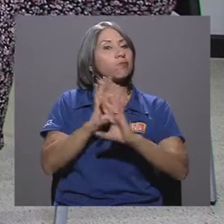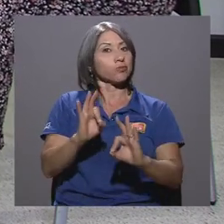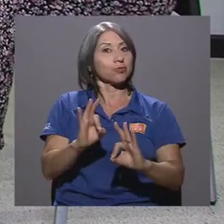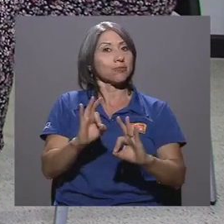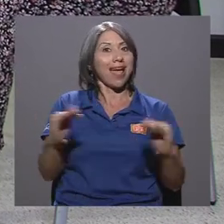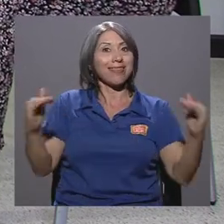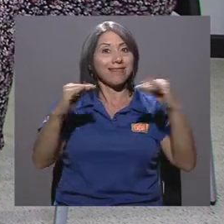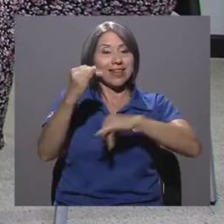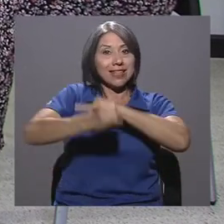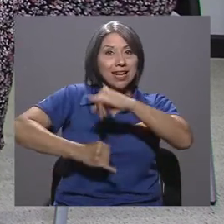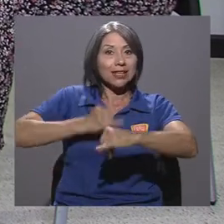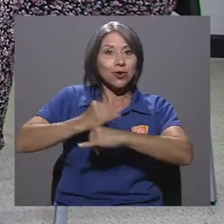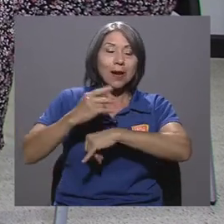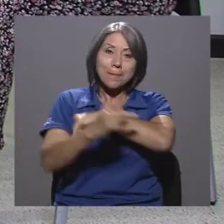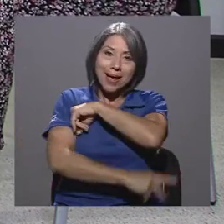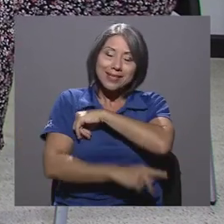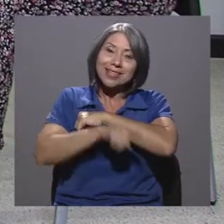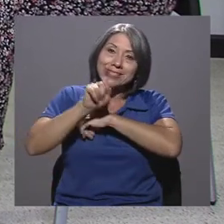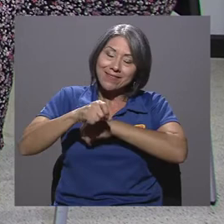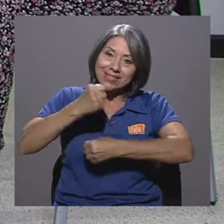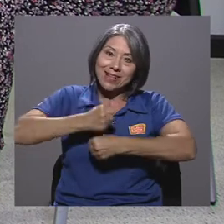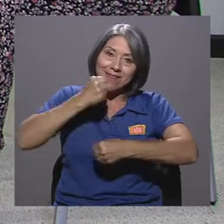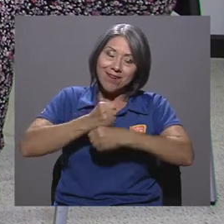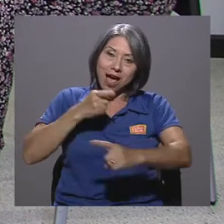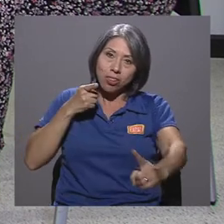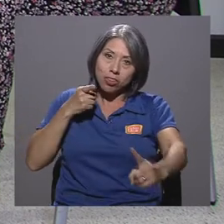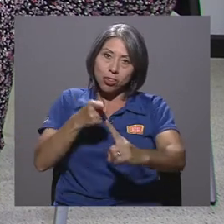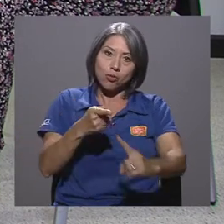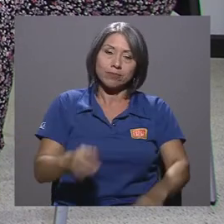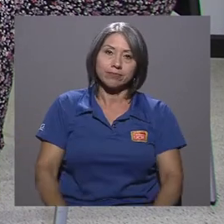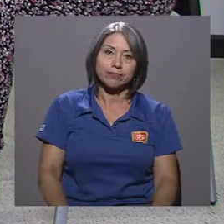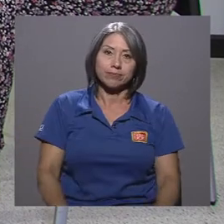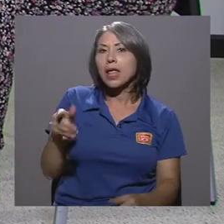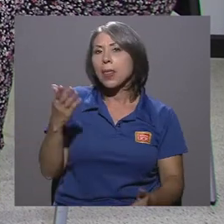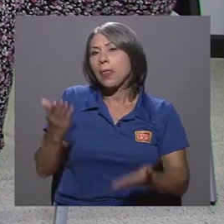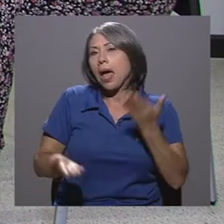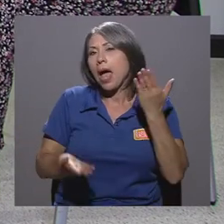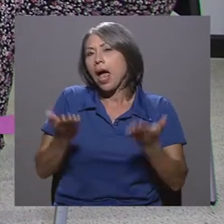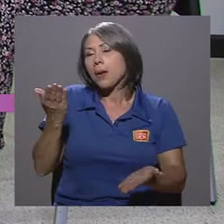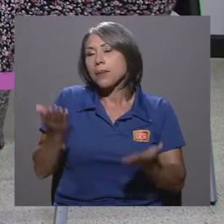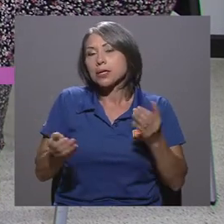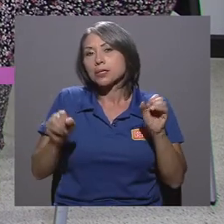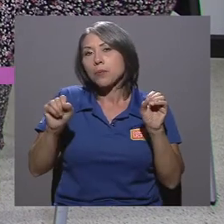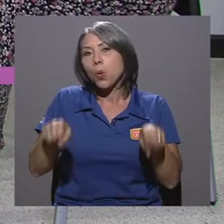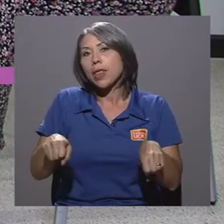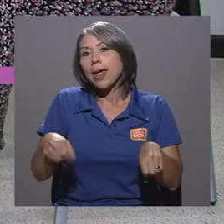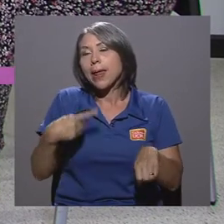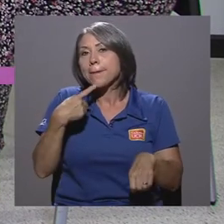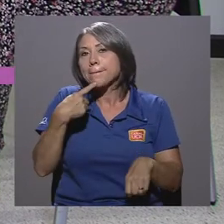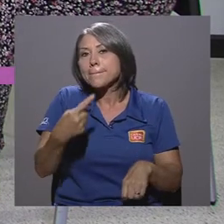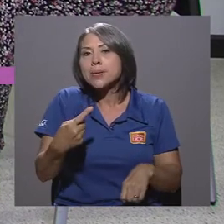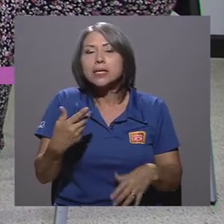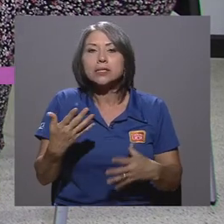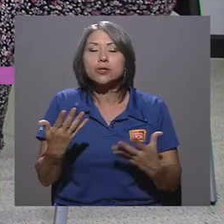internacional los países deberíamos de estar trabajando. A propósito de eso, tal vez si nos pudiera